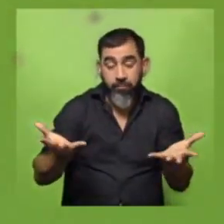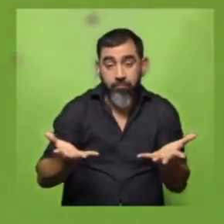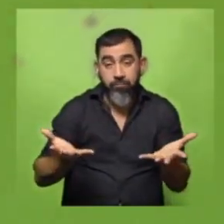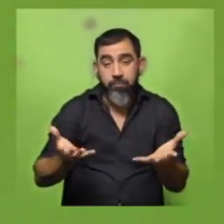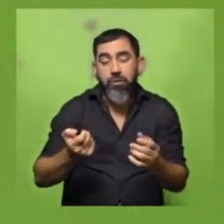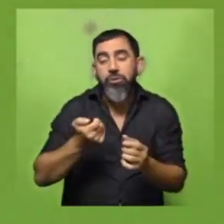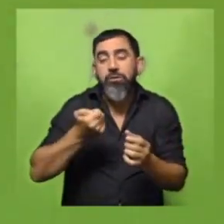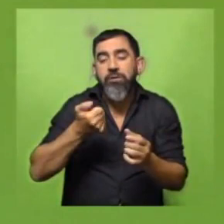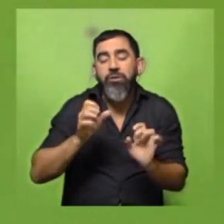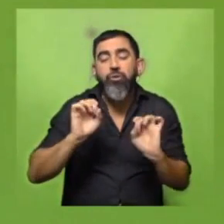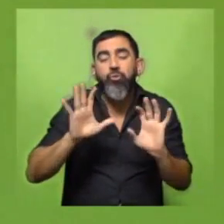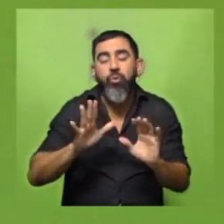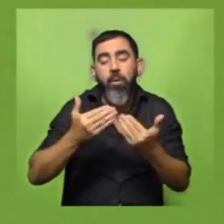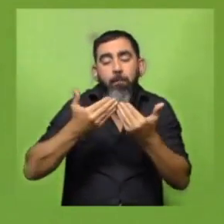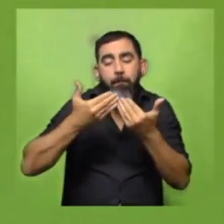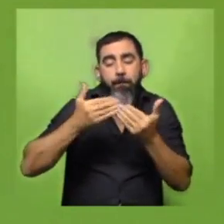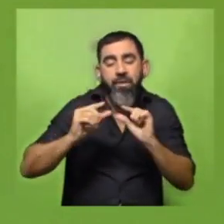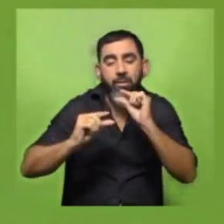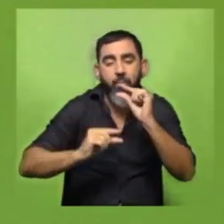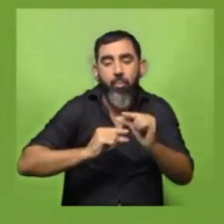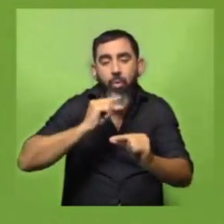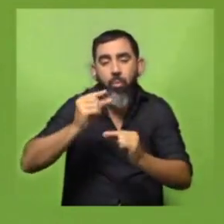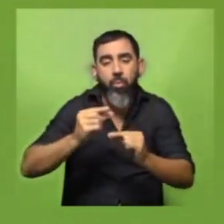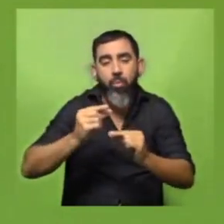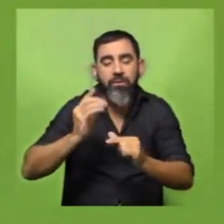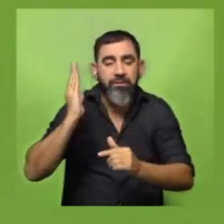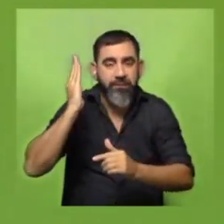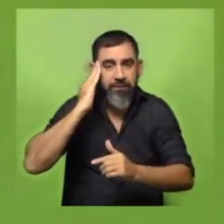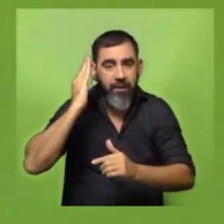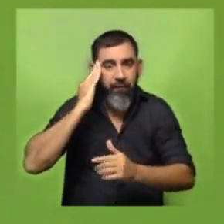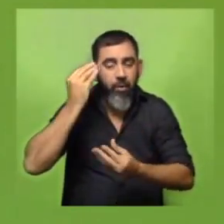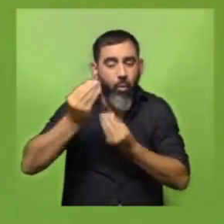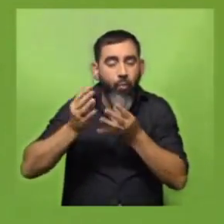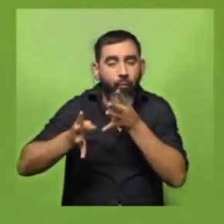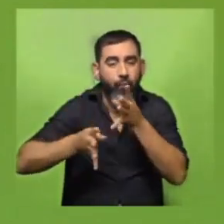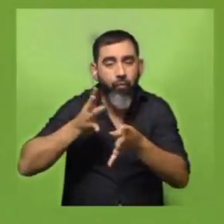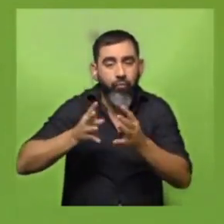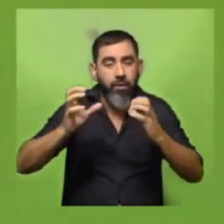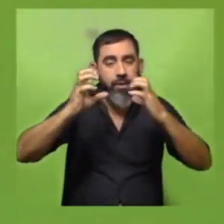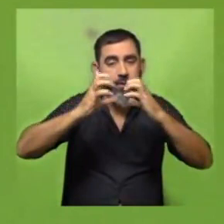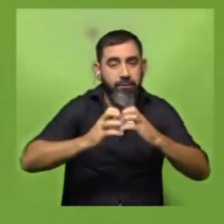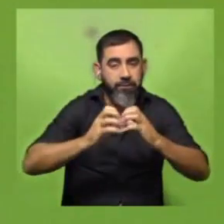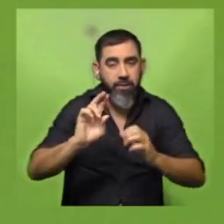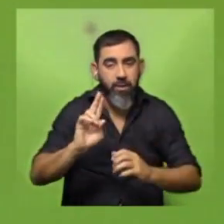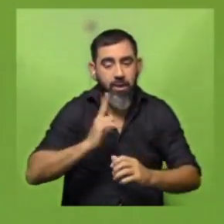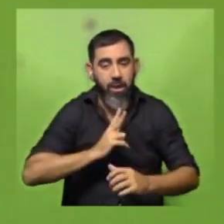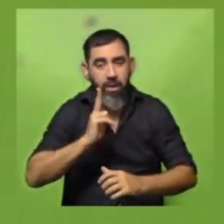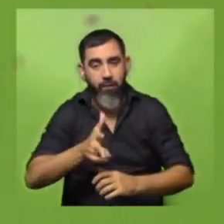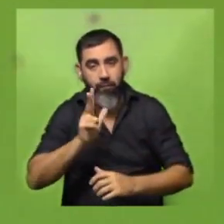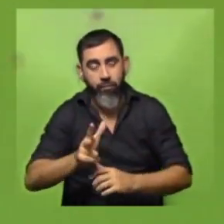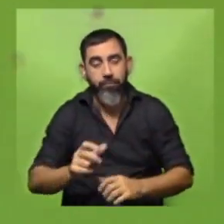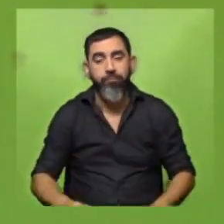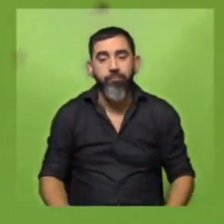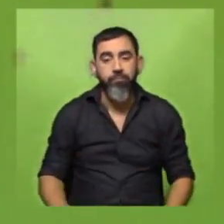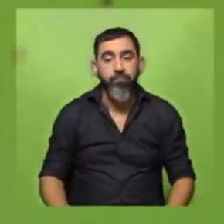que apenas estamos empezando a tratar de definir cómo funciona el cerebro humano. Pero además a